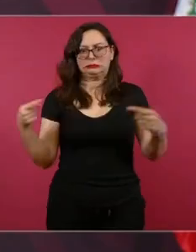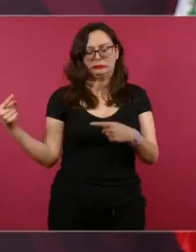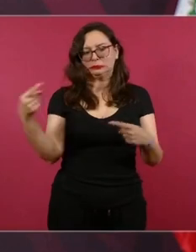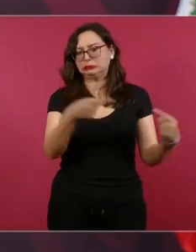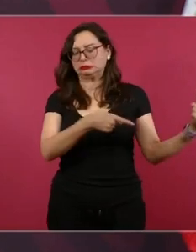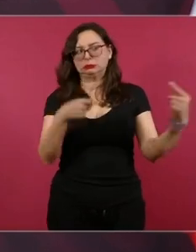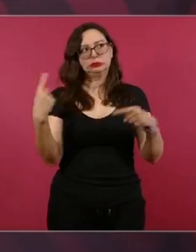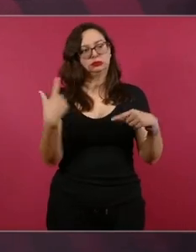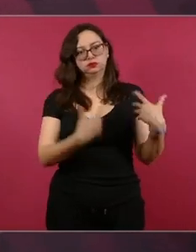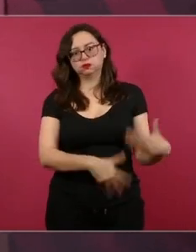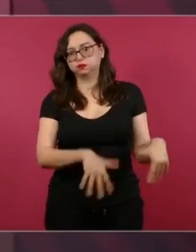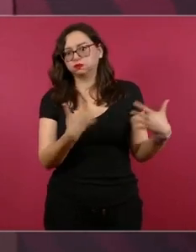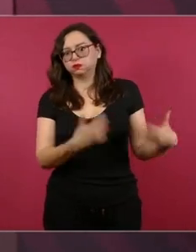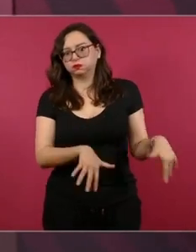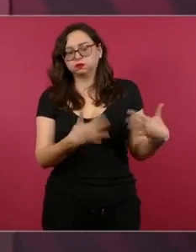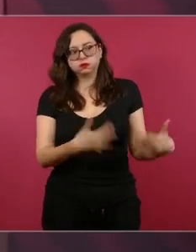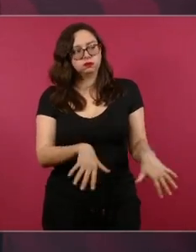No, aquí